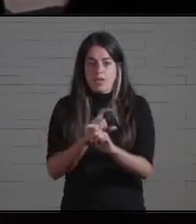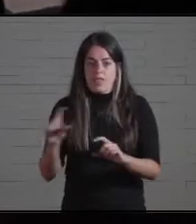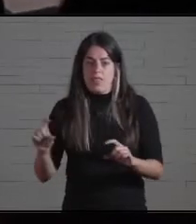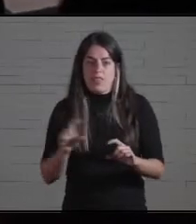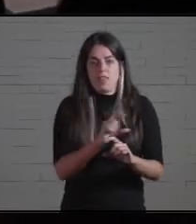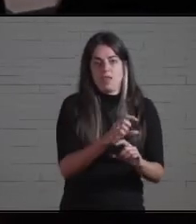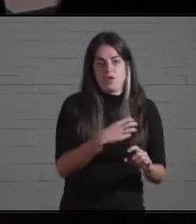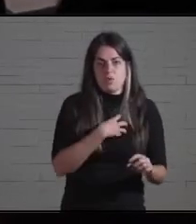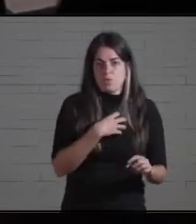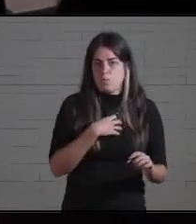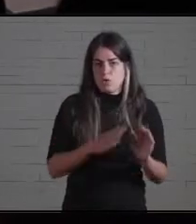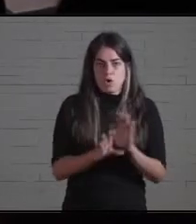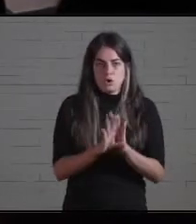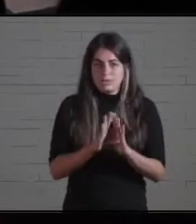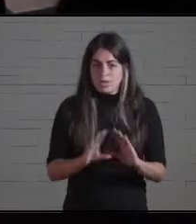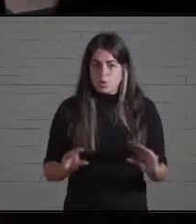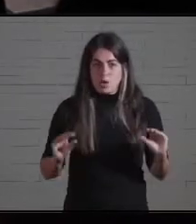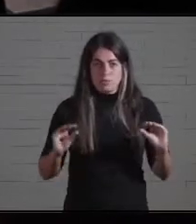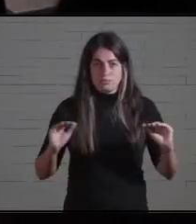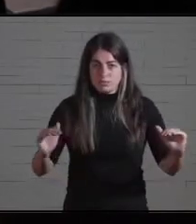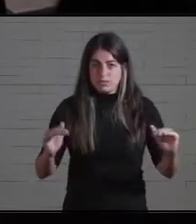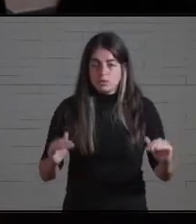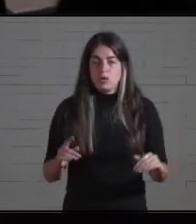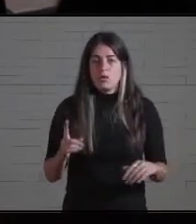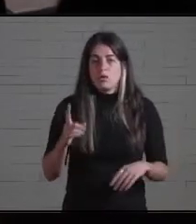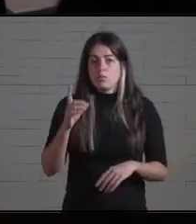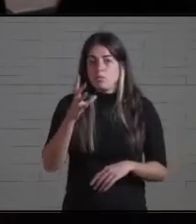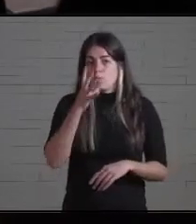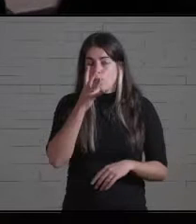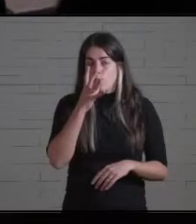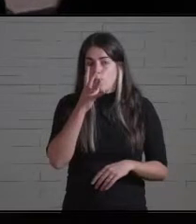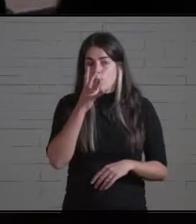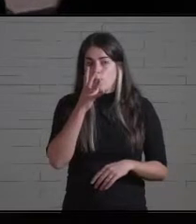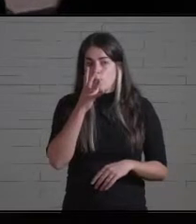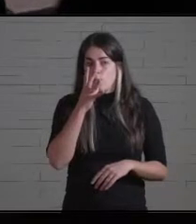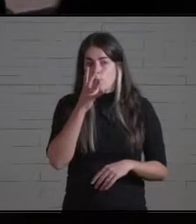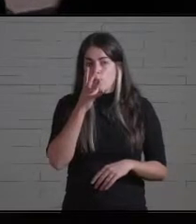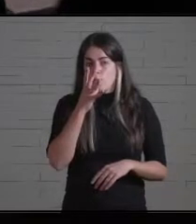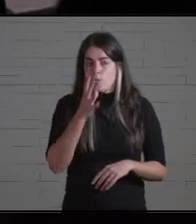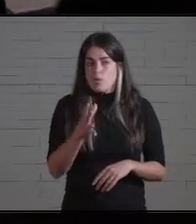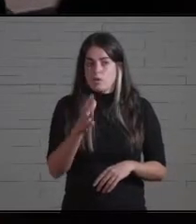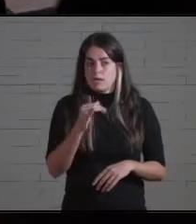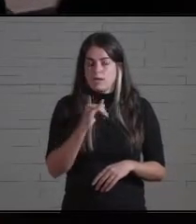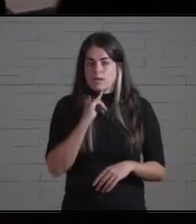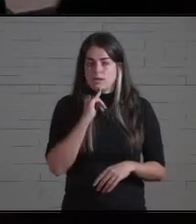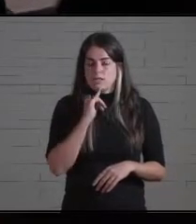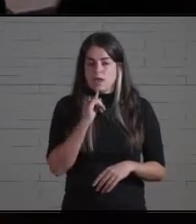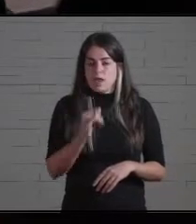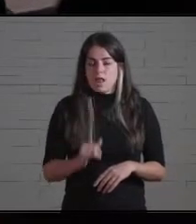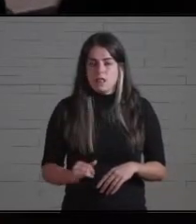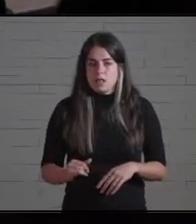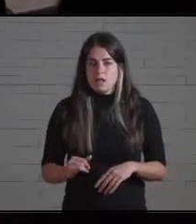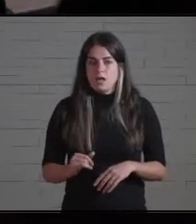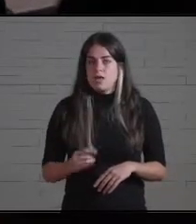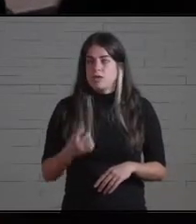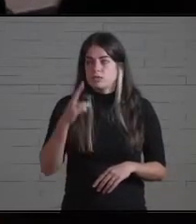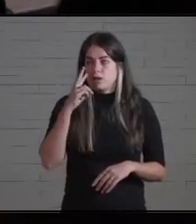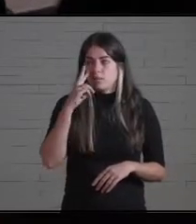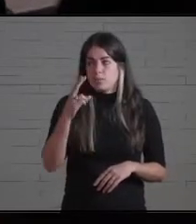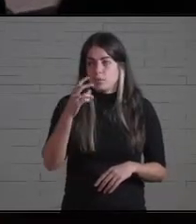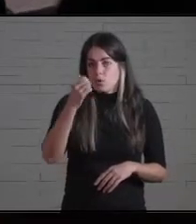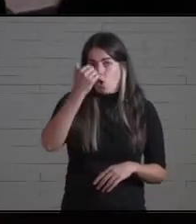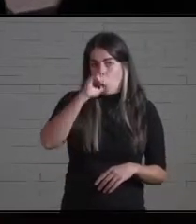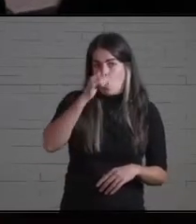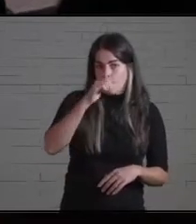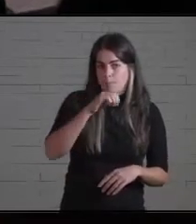que se remunere al 100%, porque hemos visto en Islandia que han bajado los topes y ya entonces los hombres tienen problema,